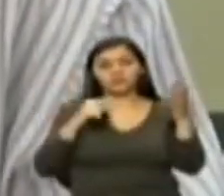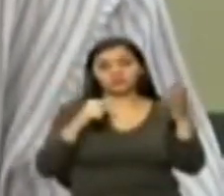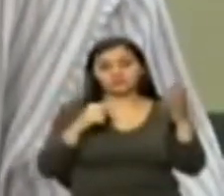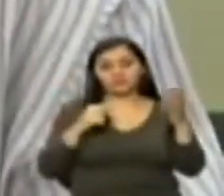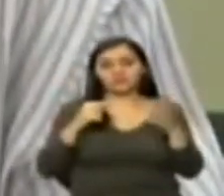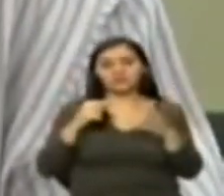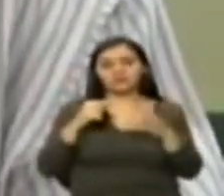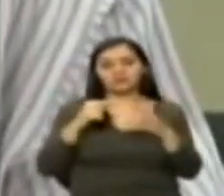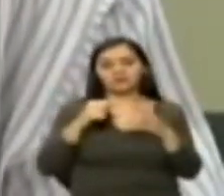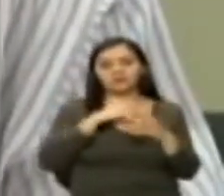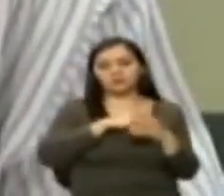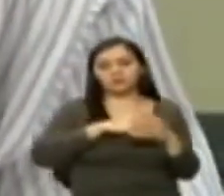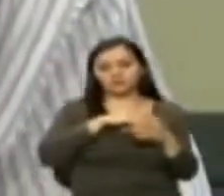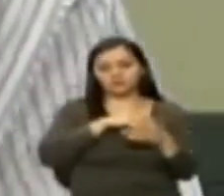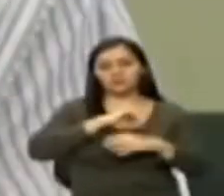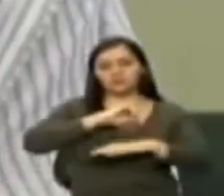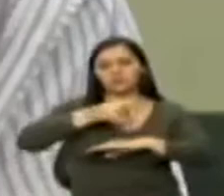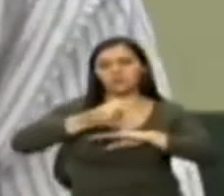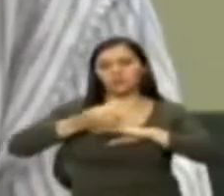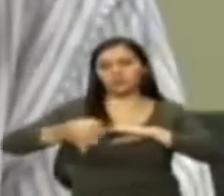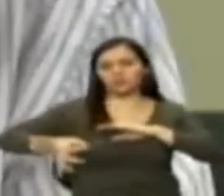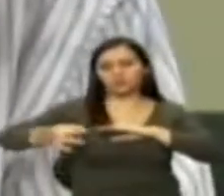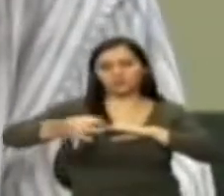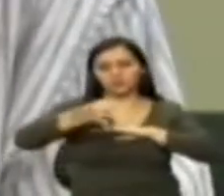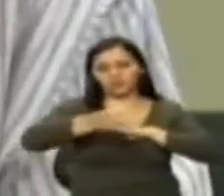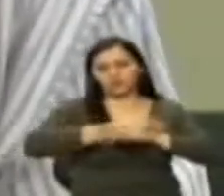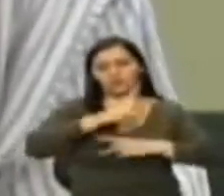GATS parroquiales, municipales.